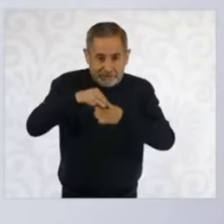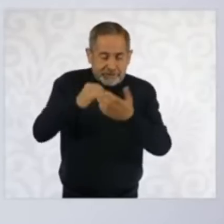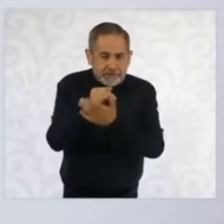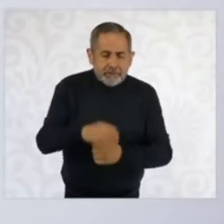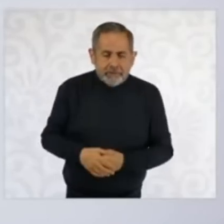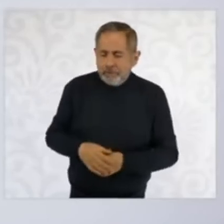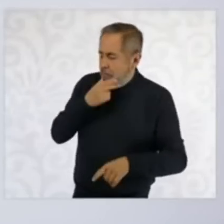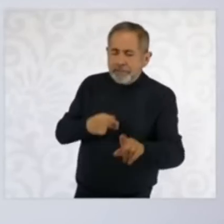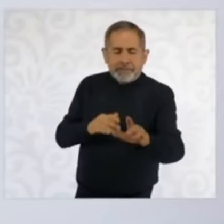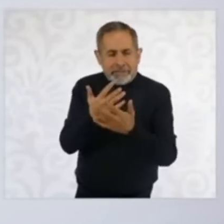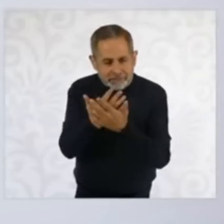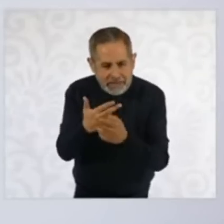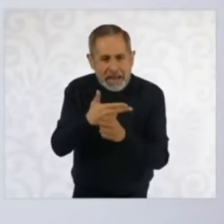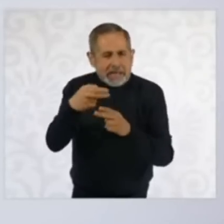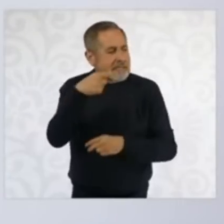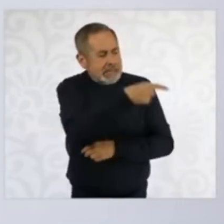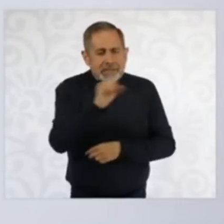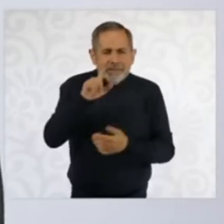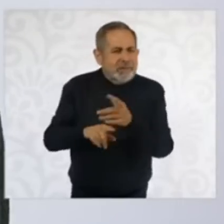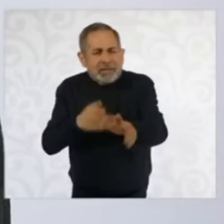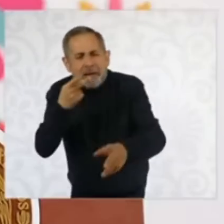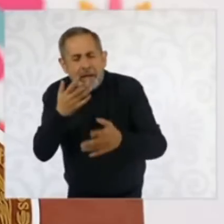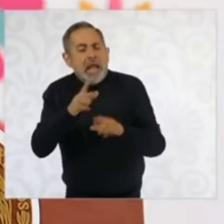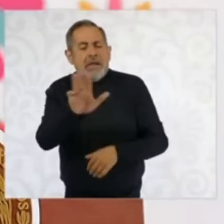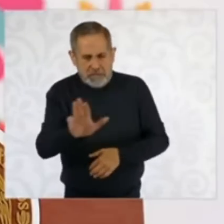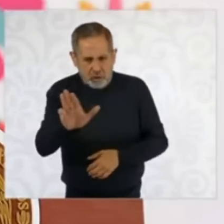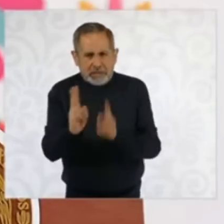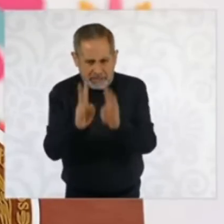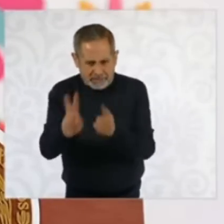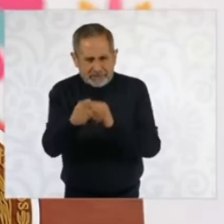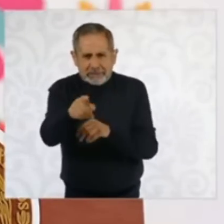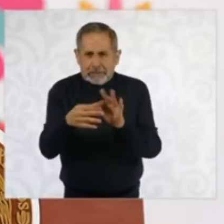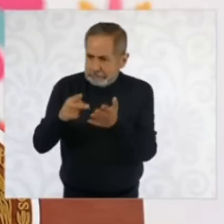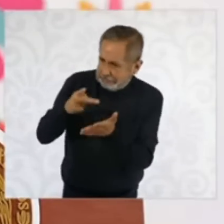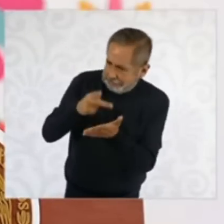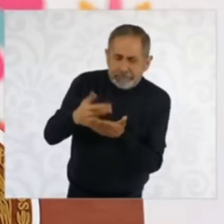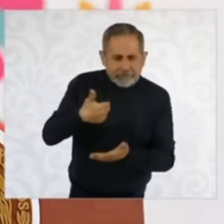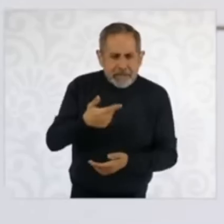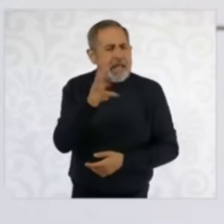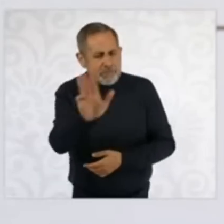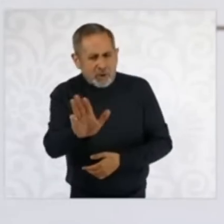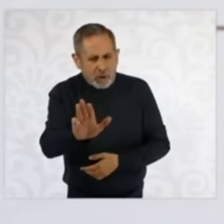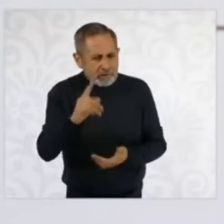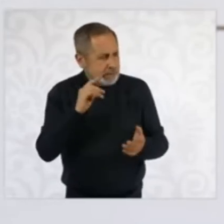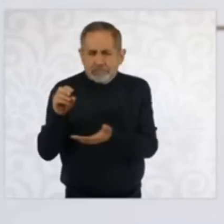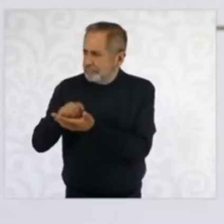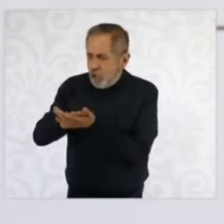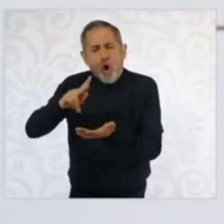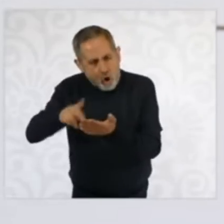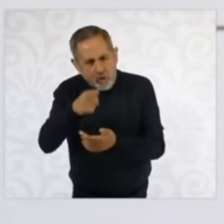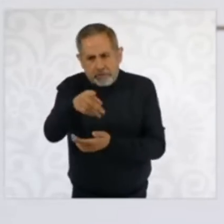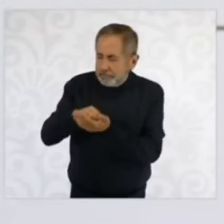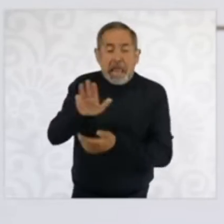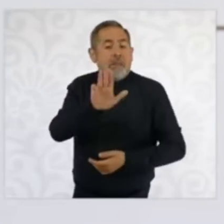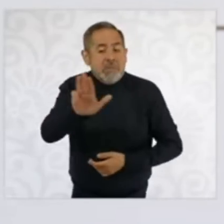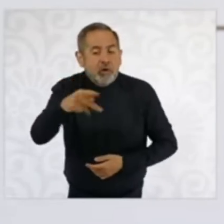Vamos a esperar a la decisión de la Corte. Sea, usted también ¿Por qué no hablamos el miércoles de esto? Pero me vuelves a hacer la pregunta, ahí me vuelves a hacer la pregunta